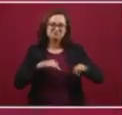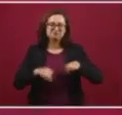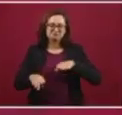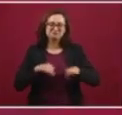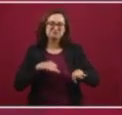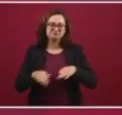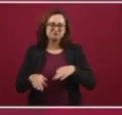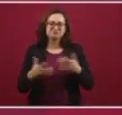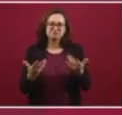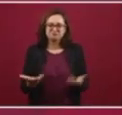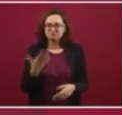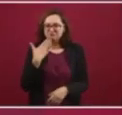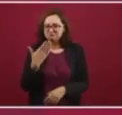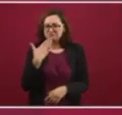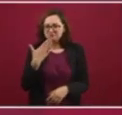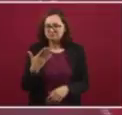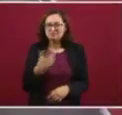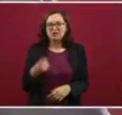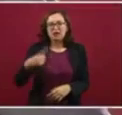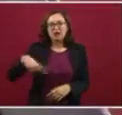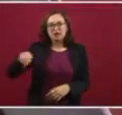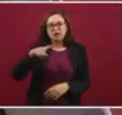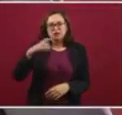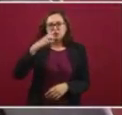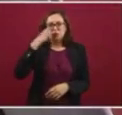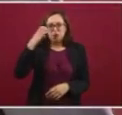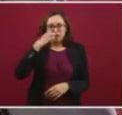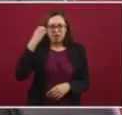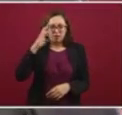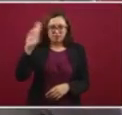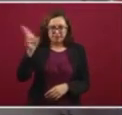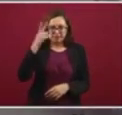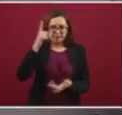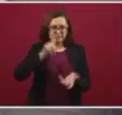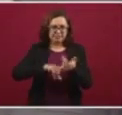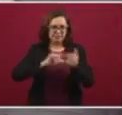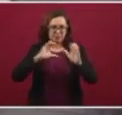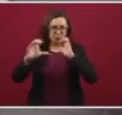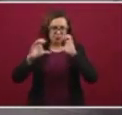para las escuelas de comunicación social. Es un